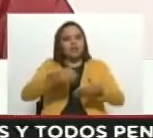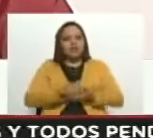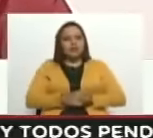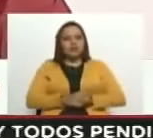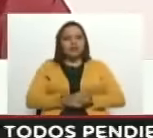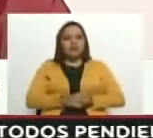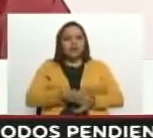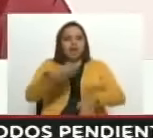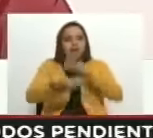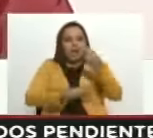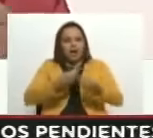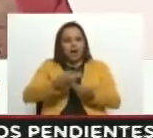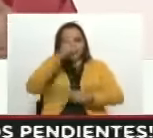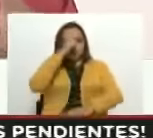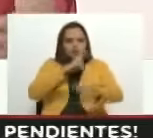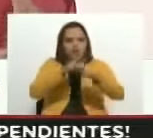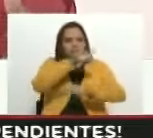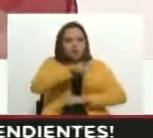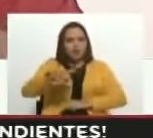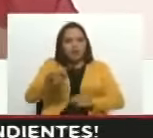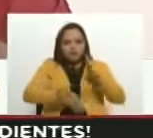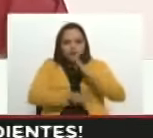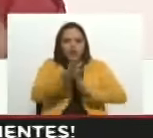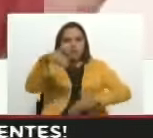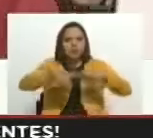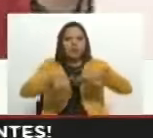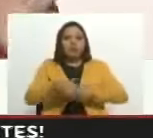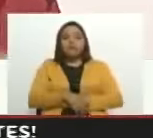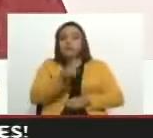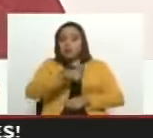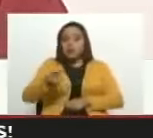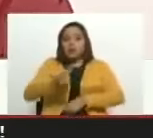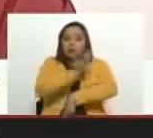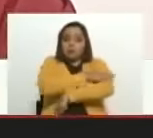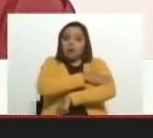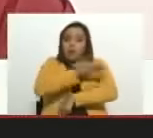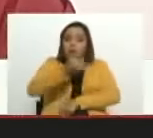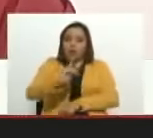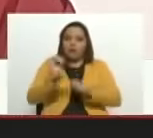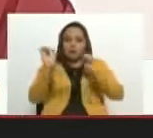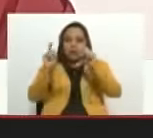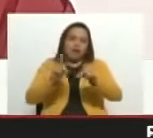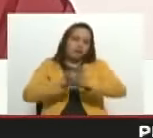Háganle un reconocimiento a los que fueron a votar, que es gente opositora. Muy bien, gente opositora.